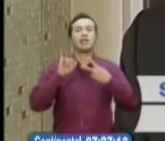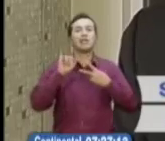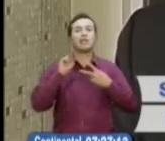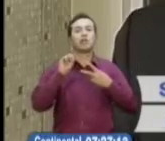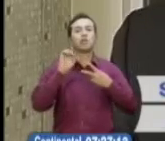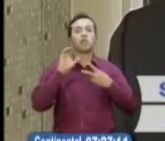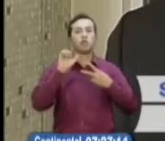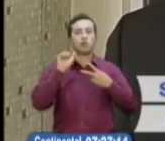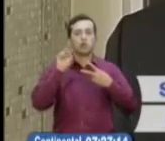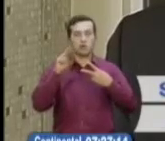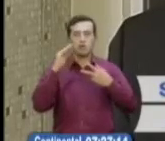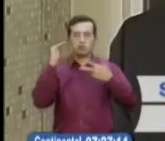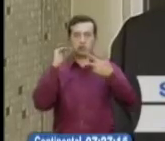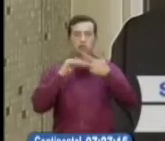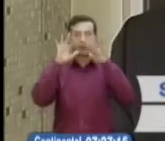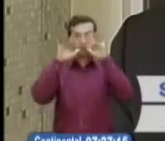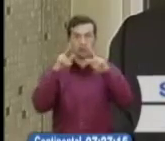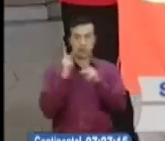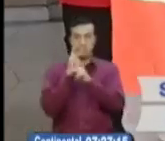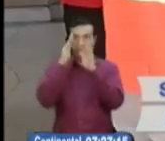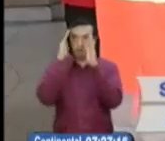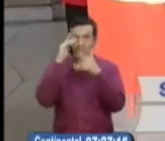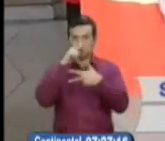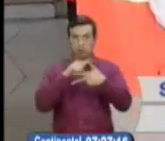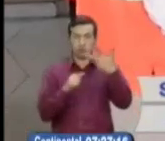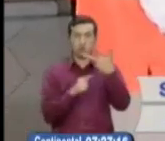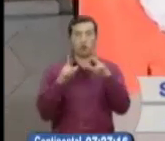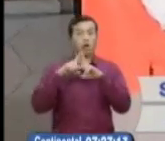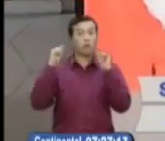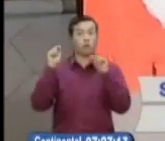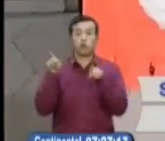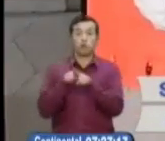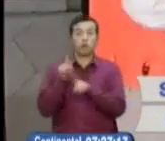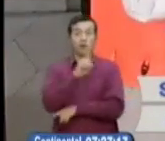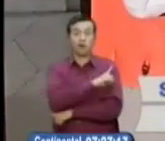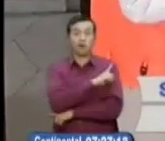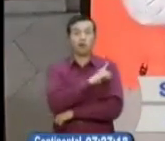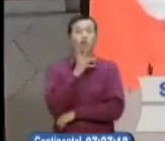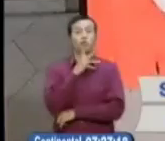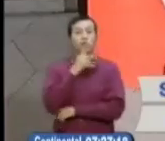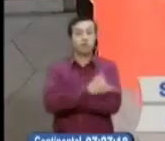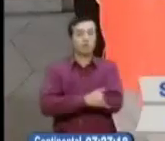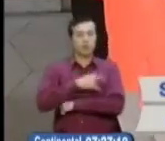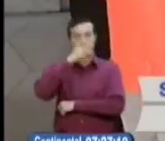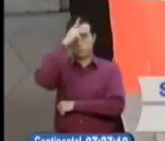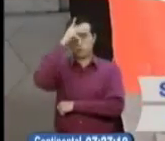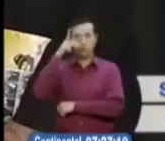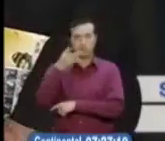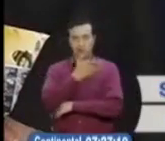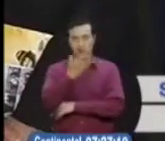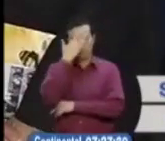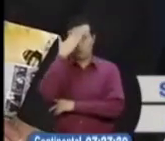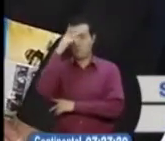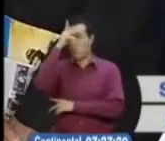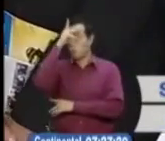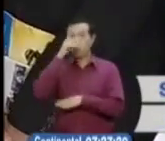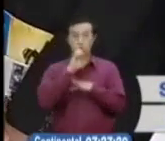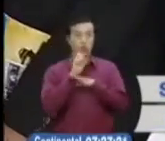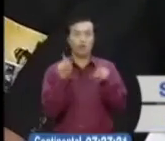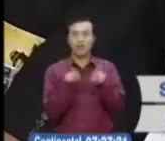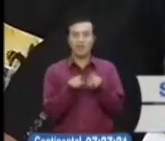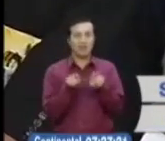INOCAR y también la Secretaría de Gestión de Riesgos. Japón también tiene una delegación en Perú, país que por su ubicación geográfica comparte